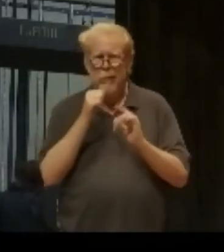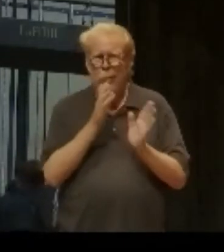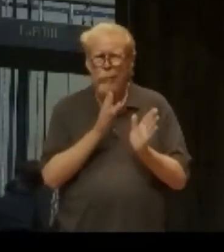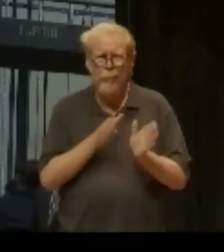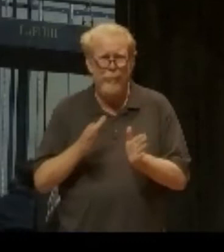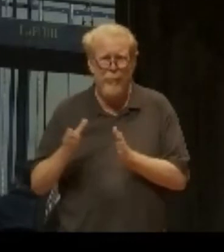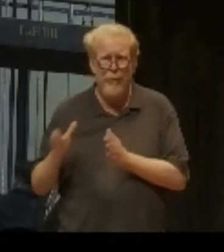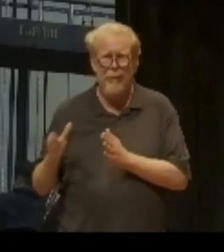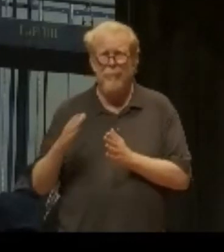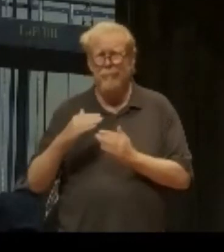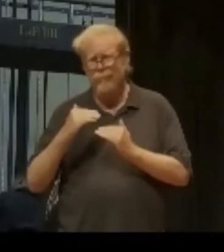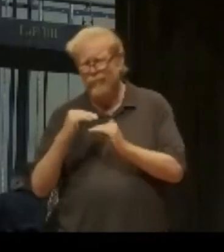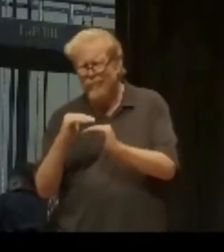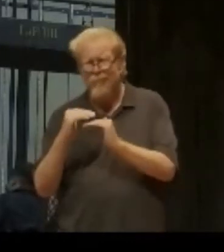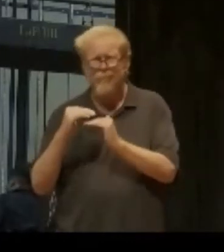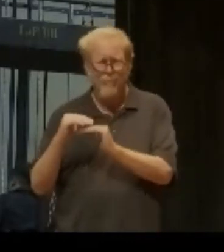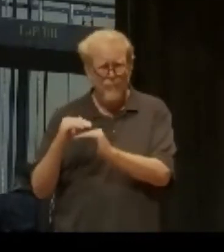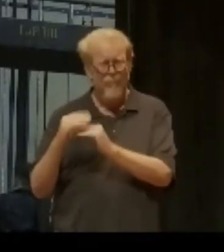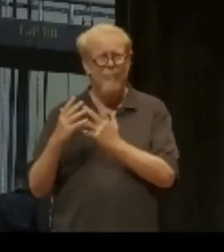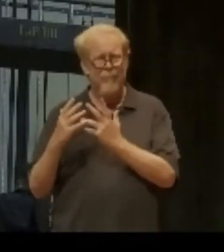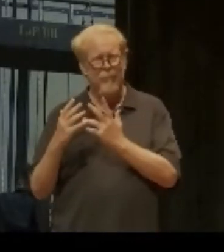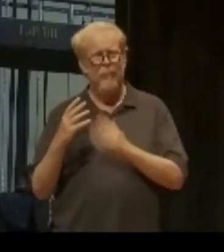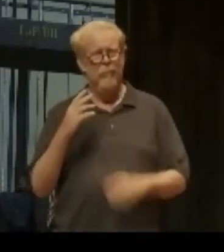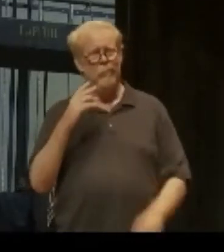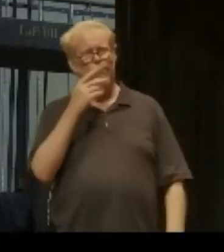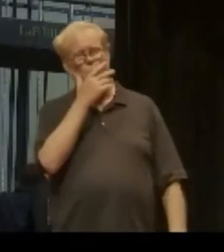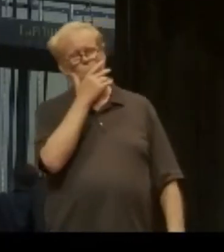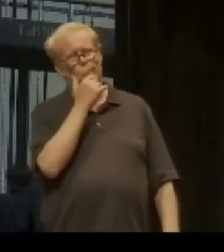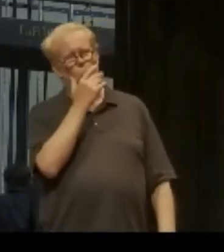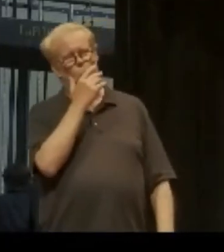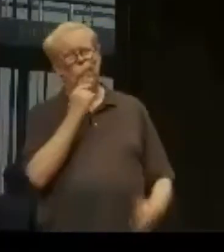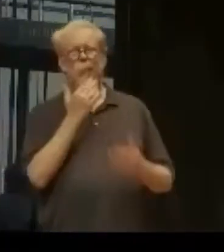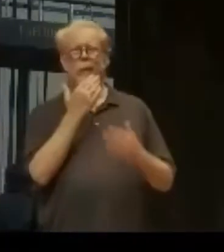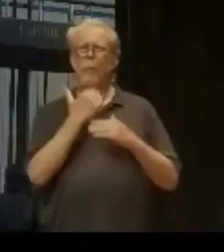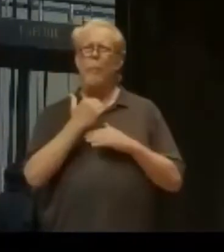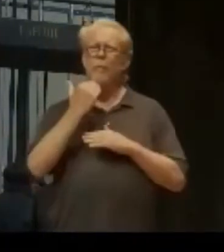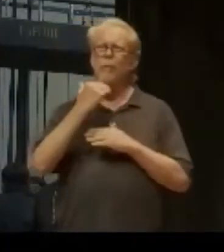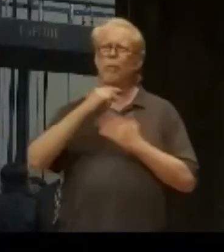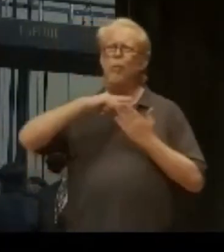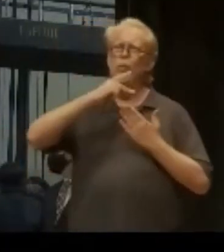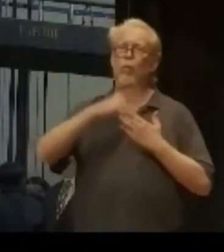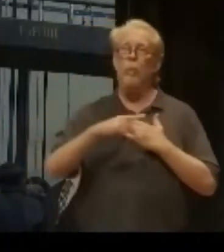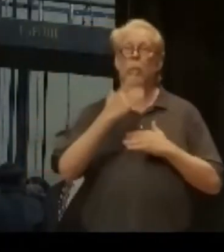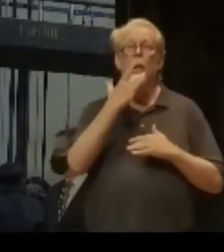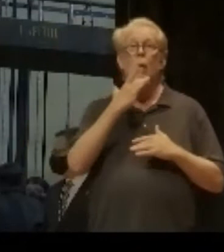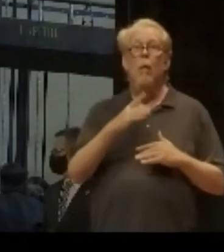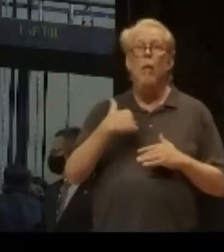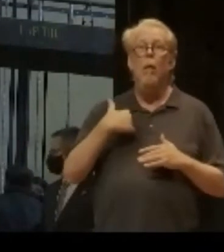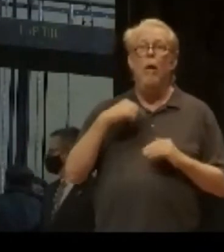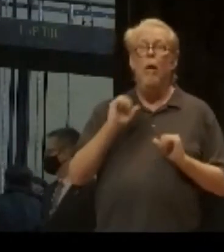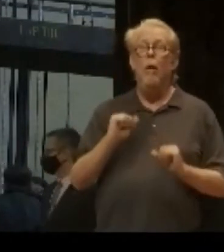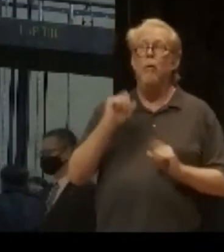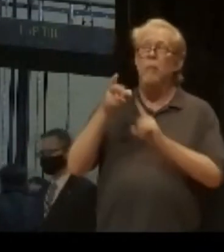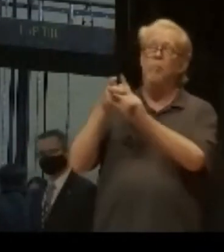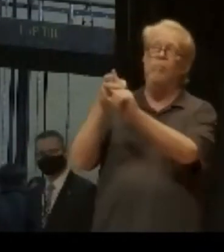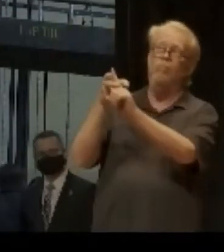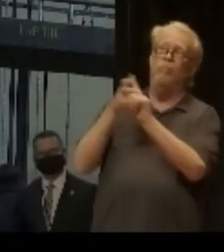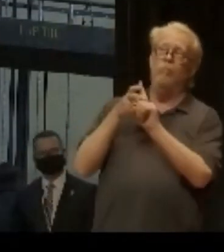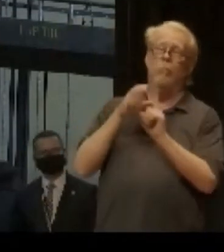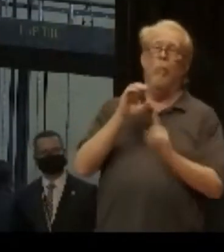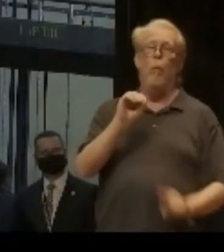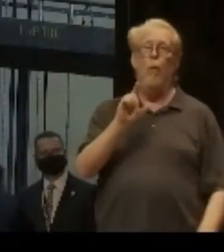tan preparados y algunos ni se graduaban. Y pensé, ¿cuáles son los mejores programas? Y entonces yo me pude